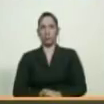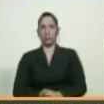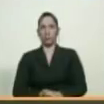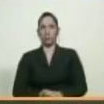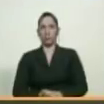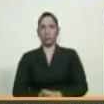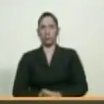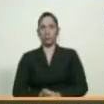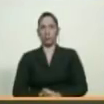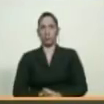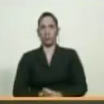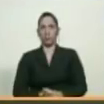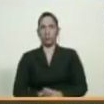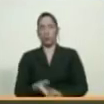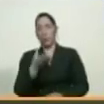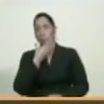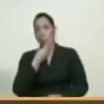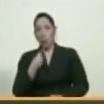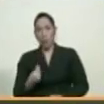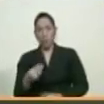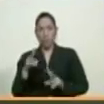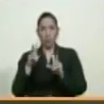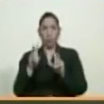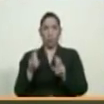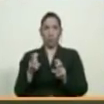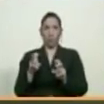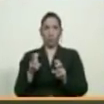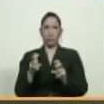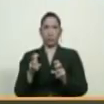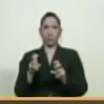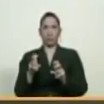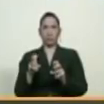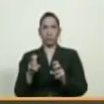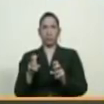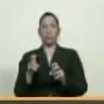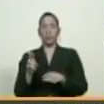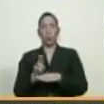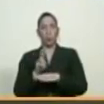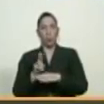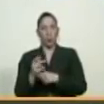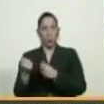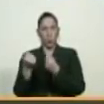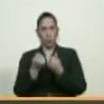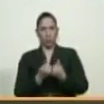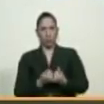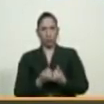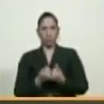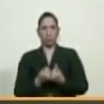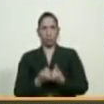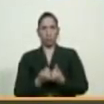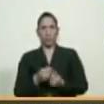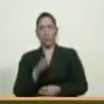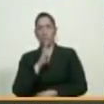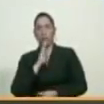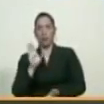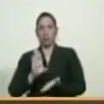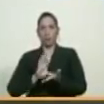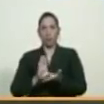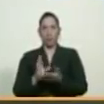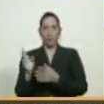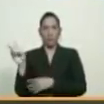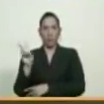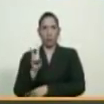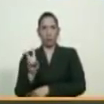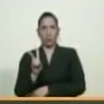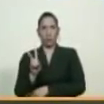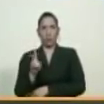del Bolívar Soberano como nuestra unidad de cuenta. Desde el Banco Central de Venezuela